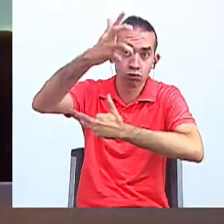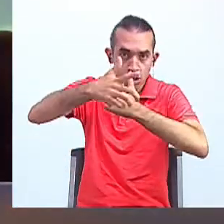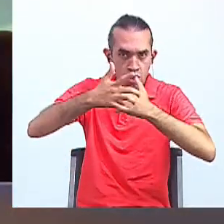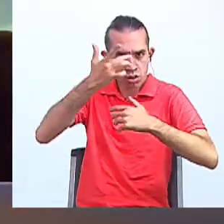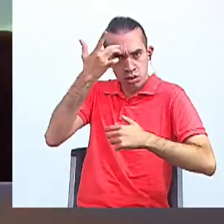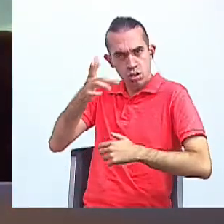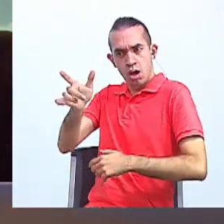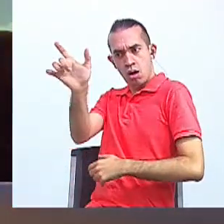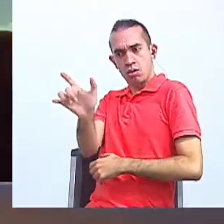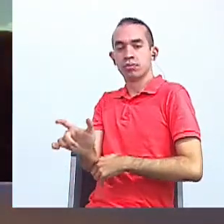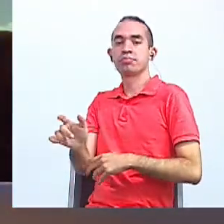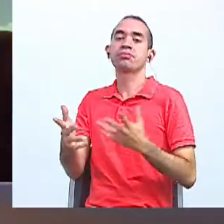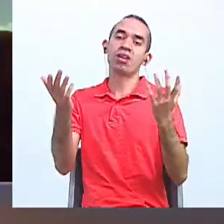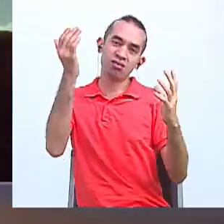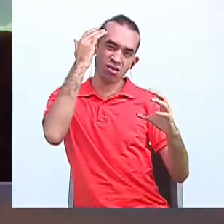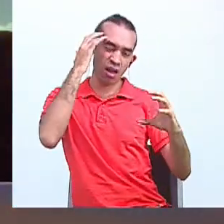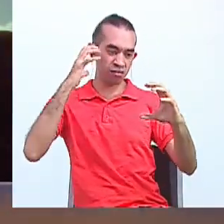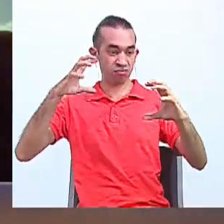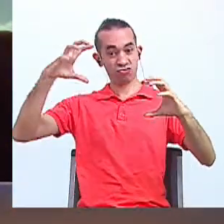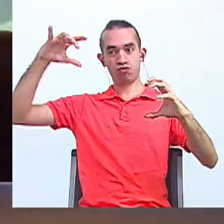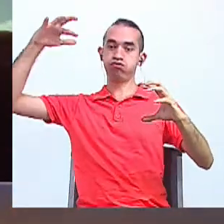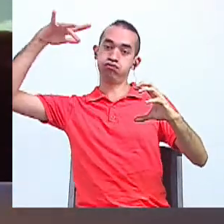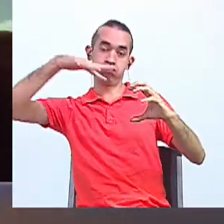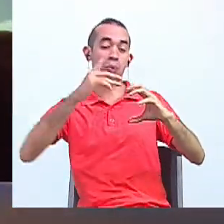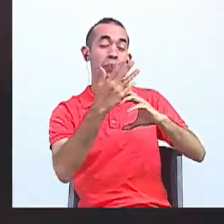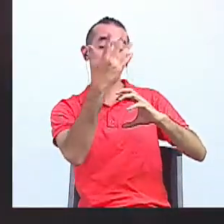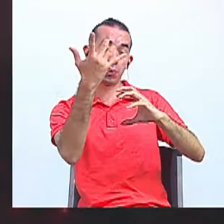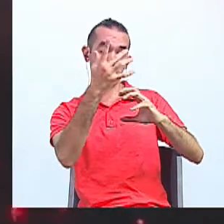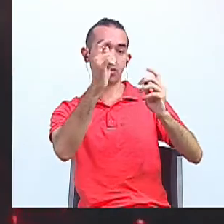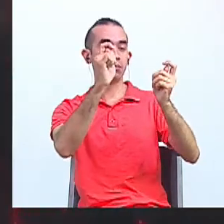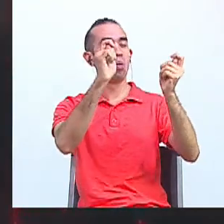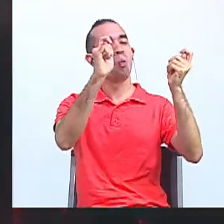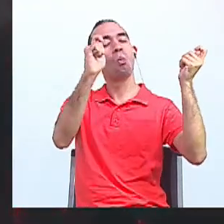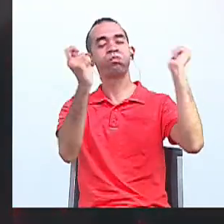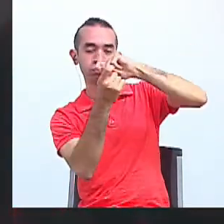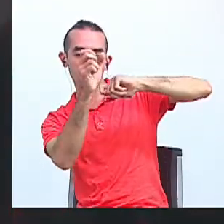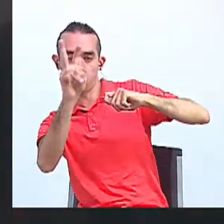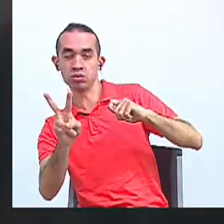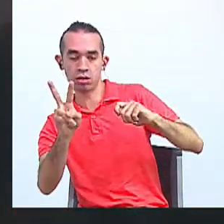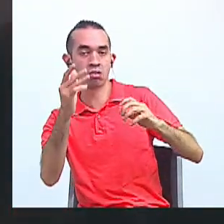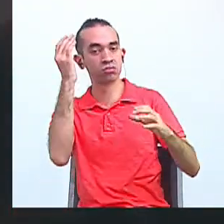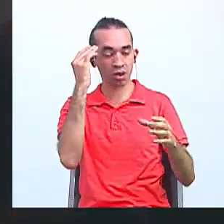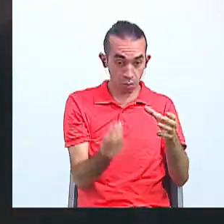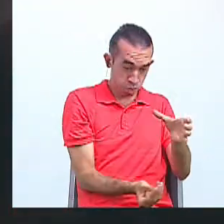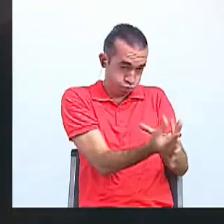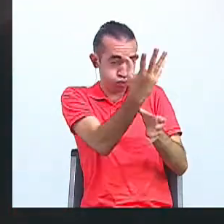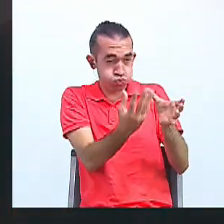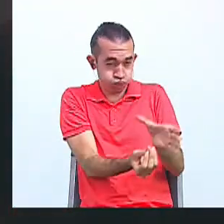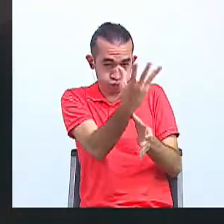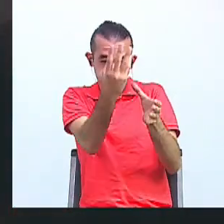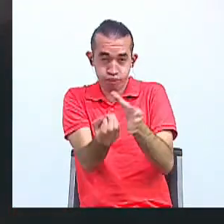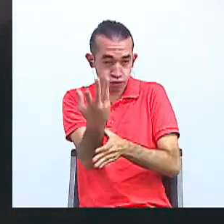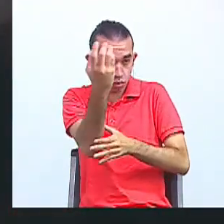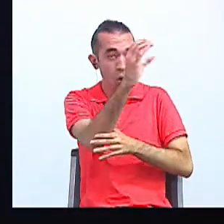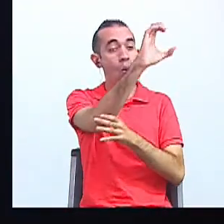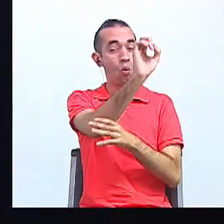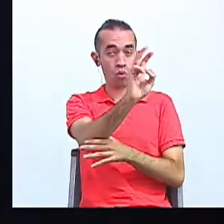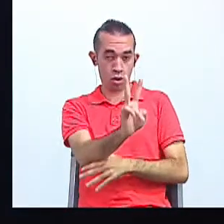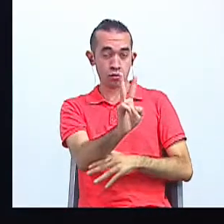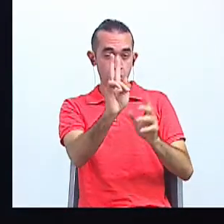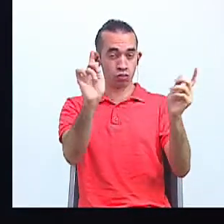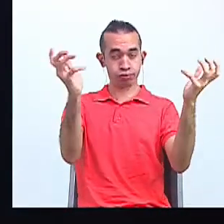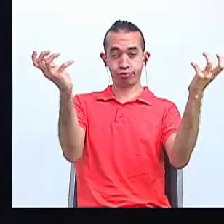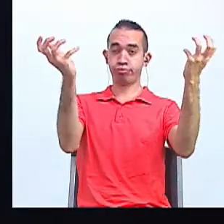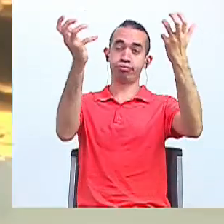radiación solar convertiría el vapor de agua en oxígeno. En combinación con el dióxido de carbono, emitido por volcanes y